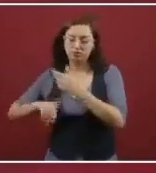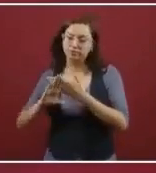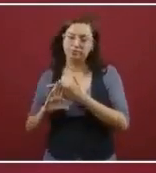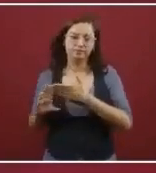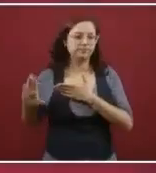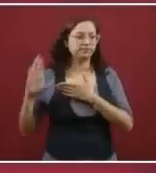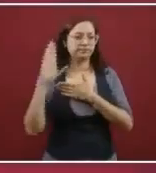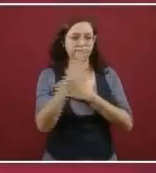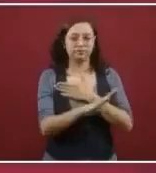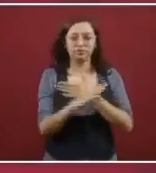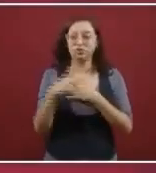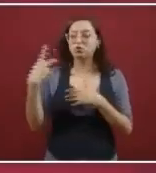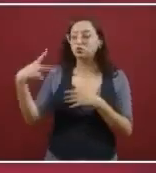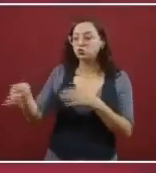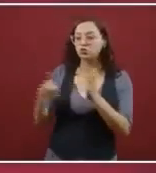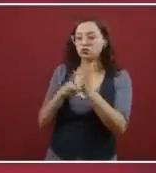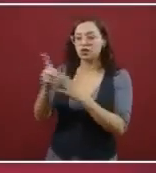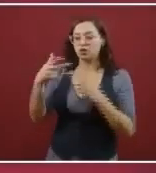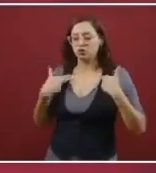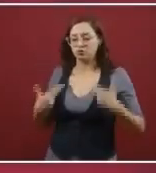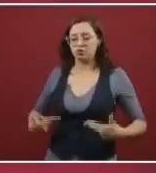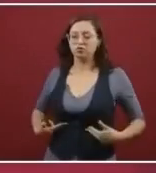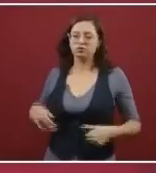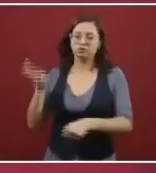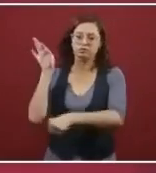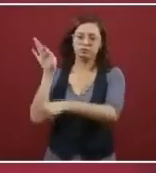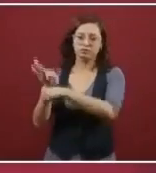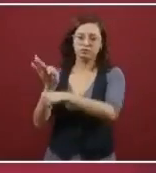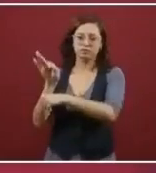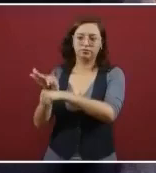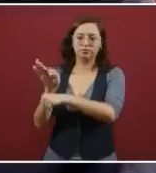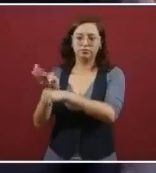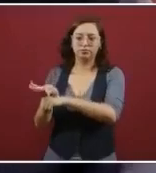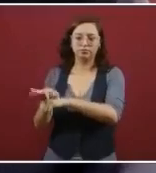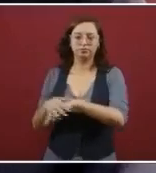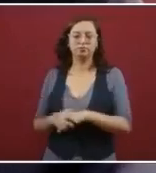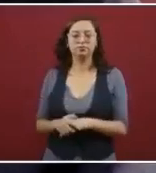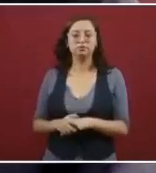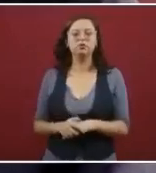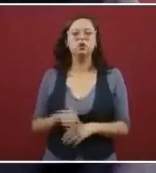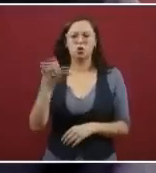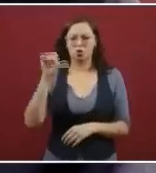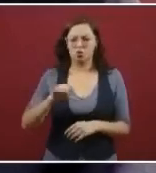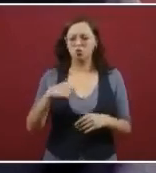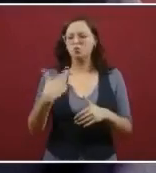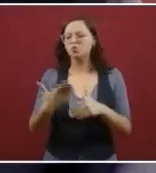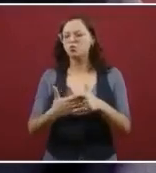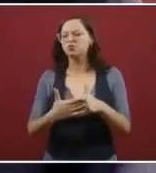y que se protejan sus derechos humanos. Y hoy les van a informar sobre eso.